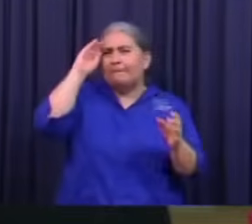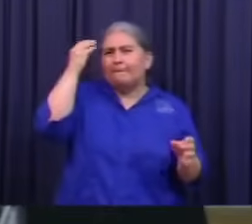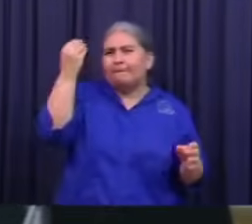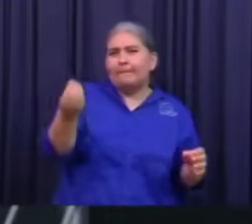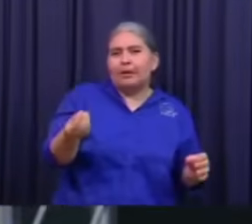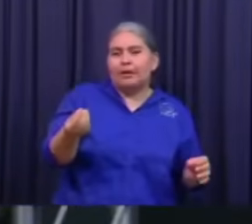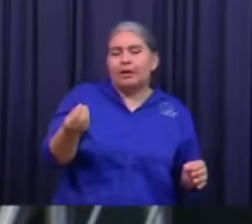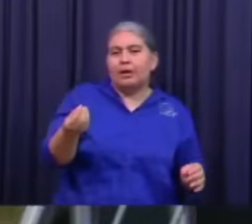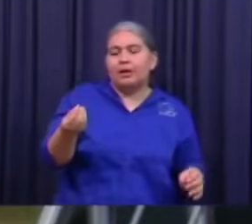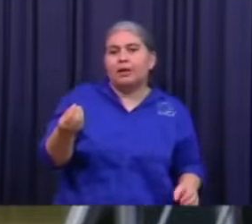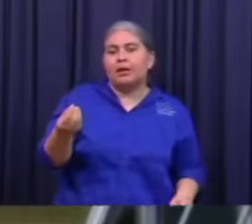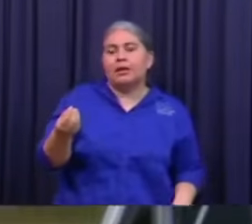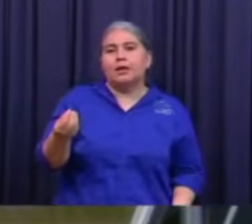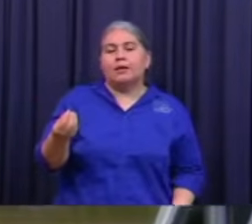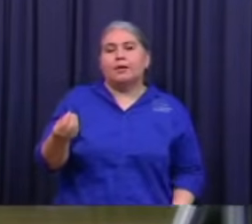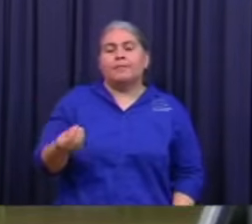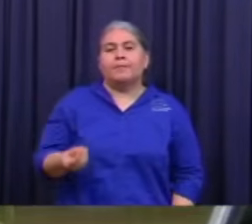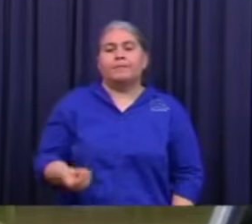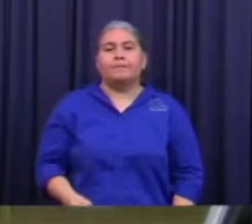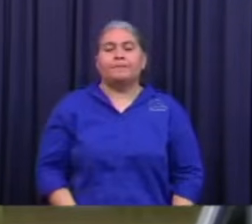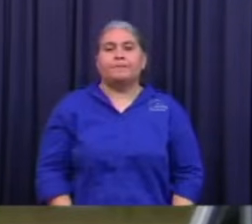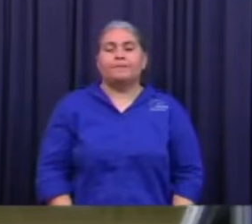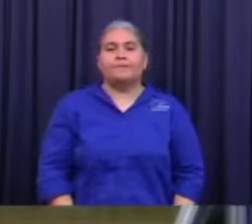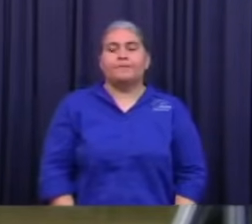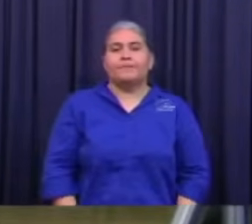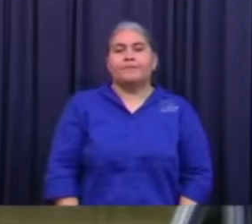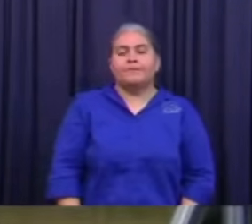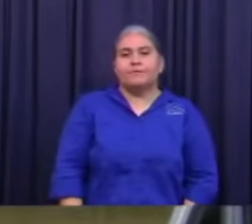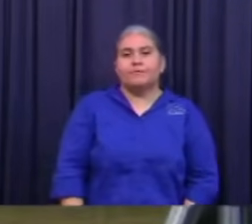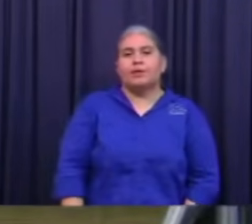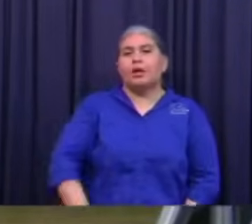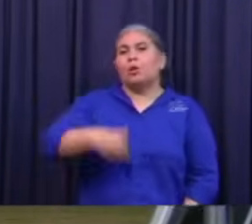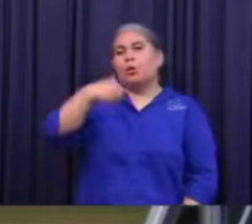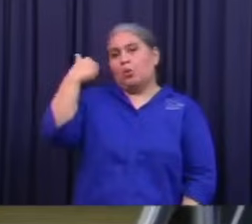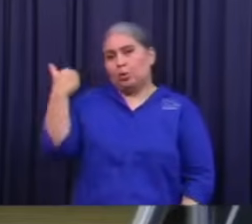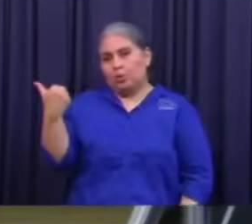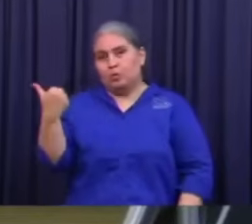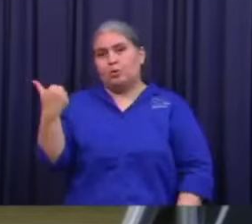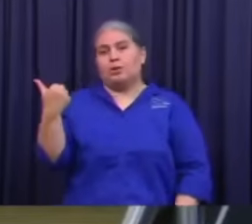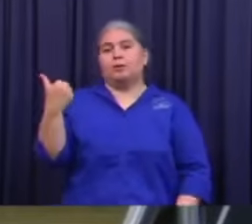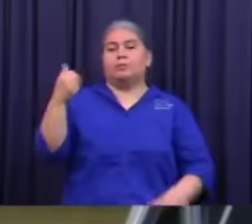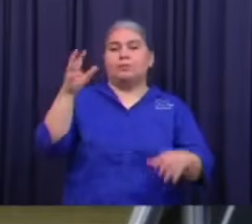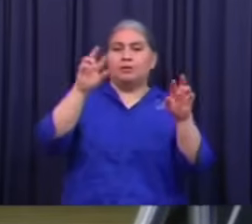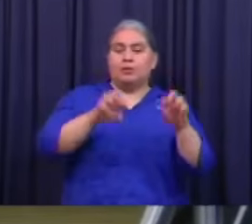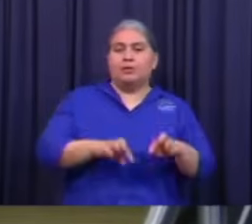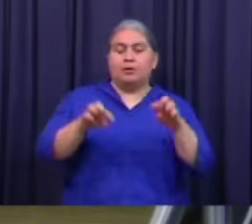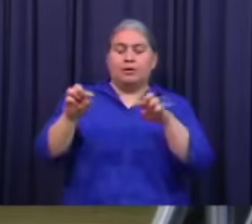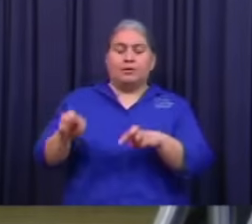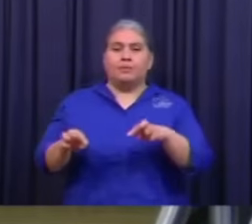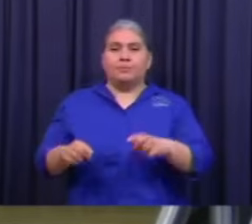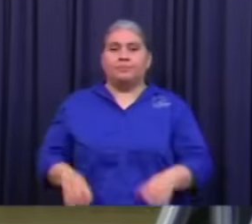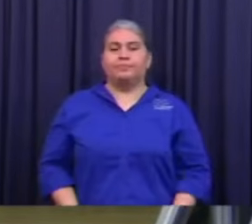así como es están intercediendo Entonces yo digo señor en nuestra